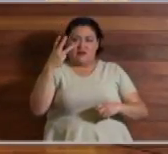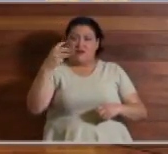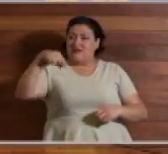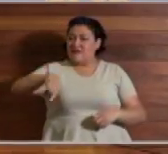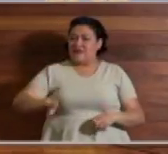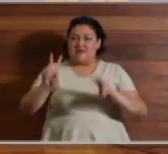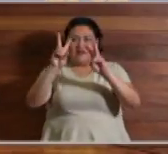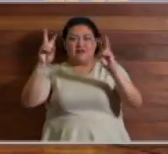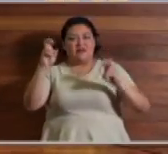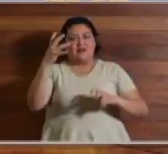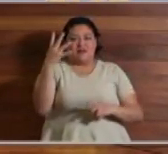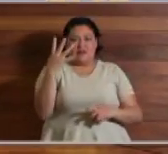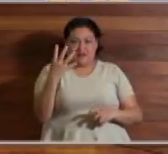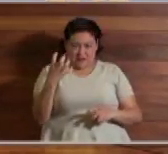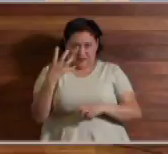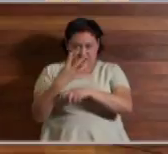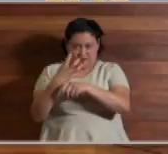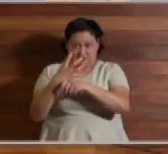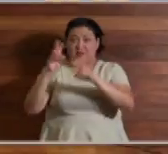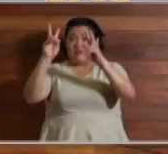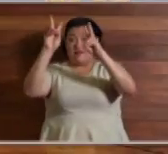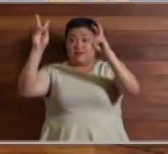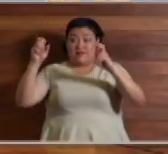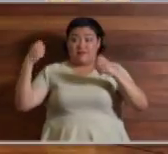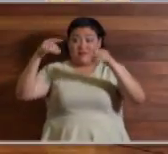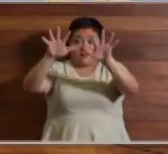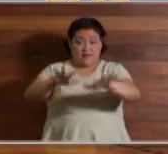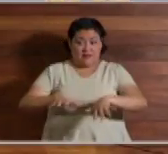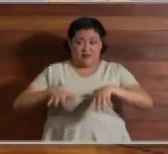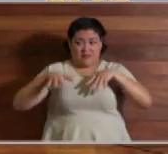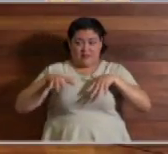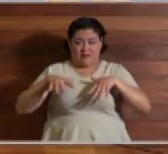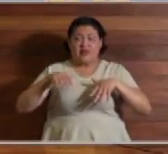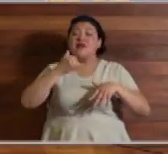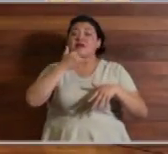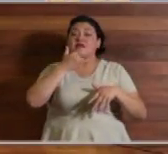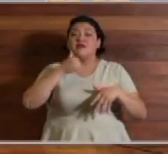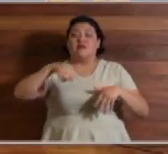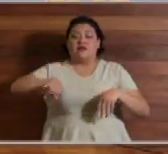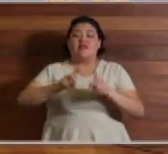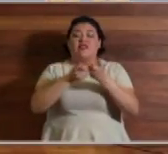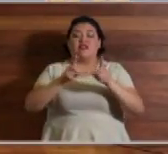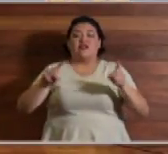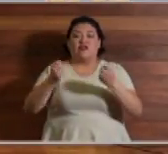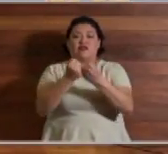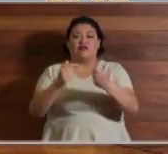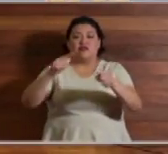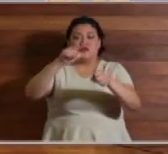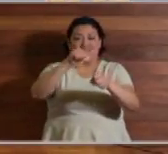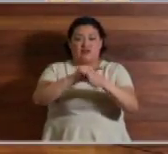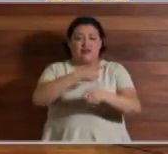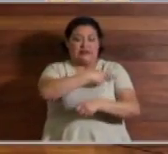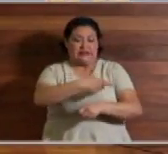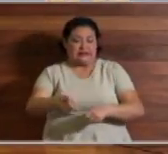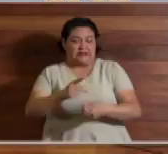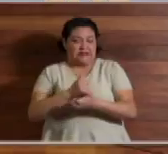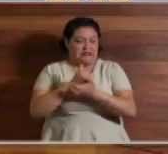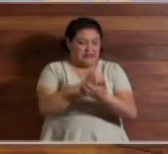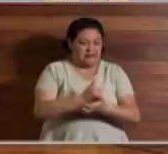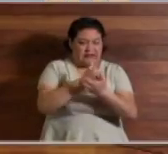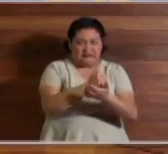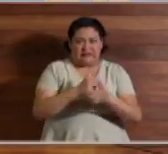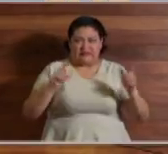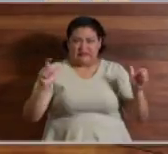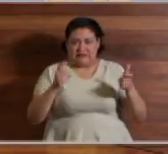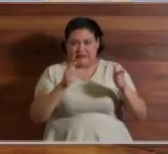Derechos Humanos, la cual lleva por título Desarrollo Social y Combate a la Pobreza en el Presupuesto Público. Si